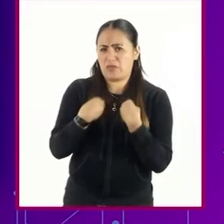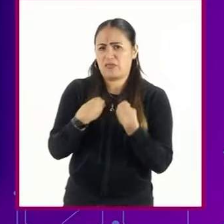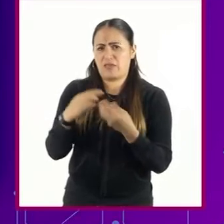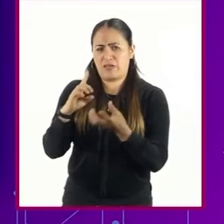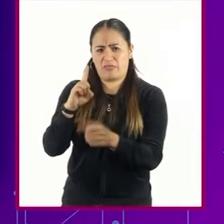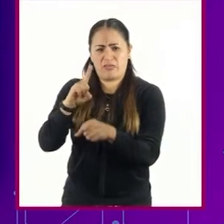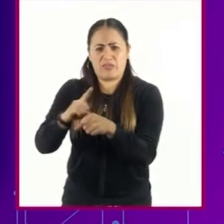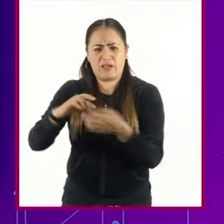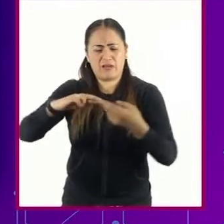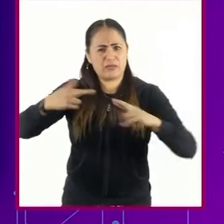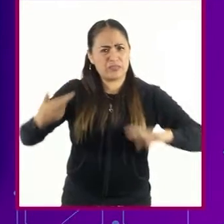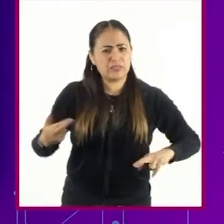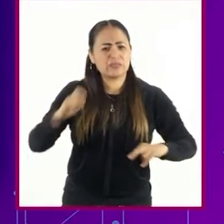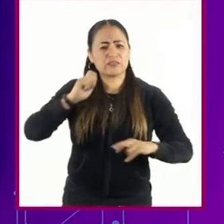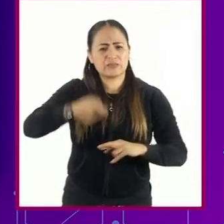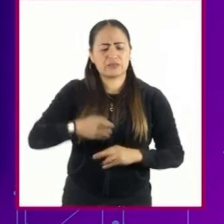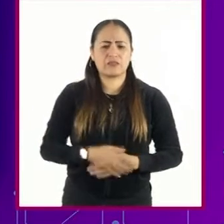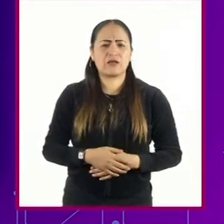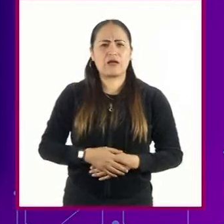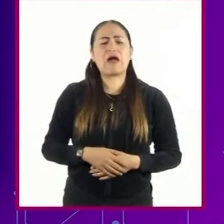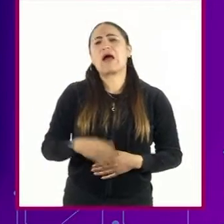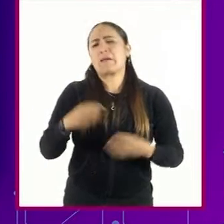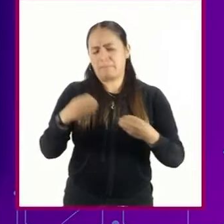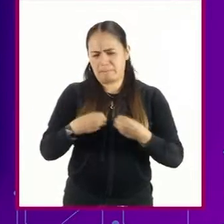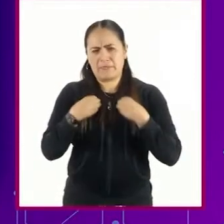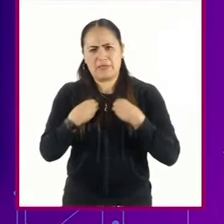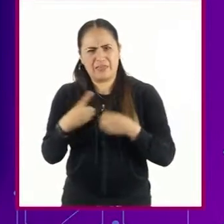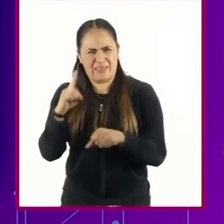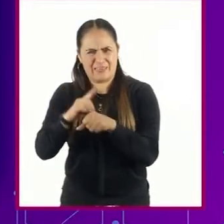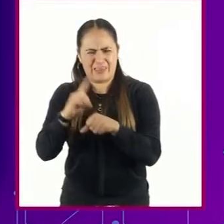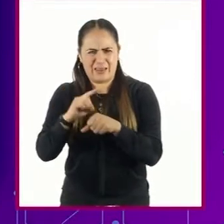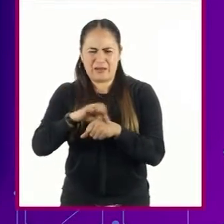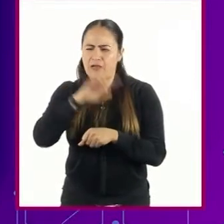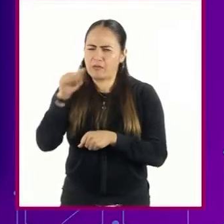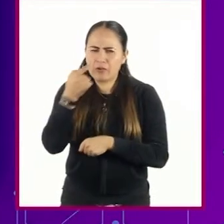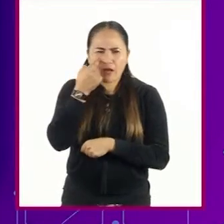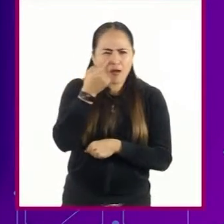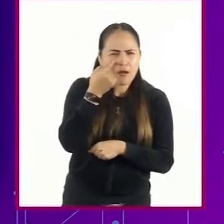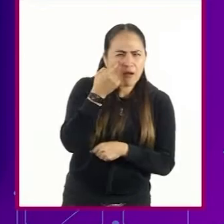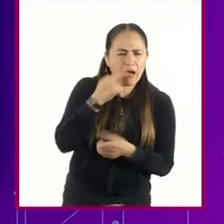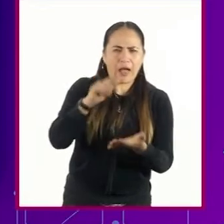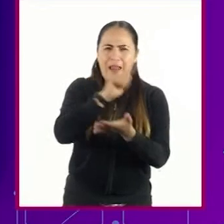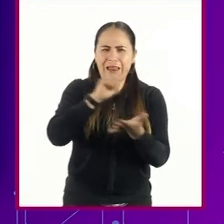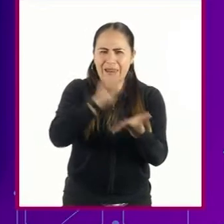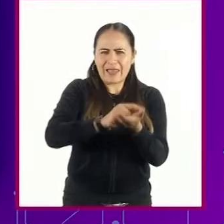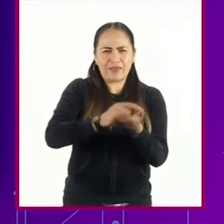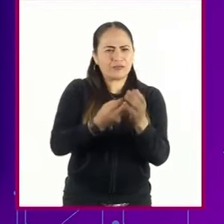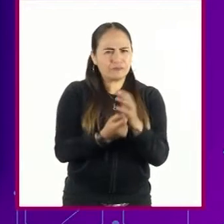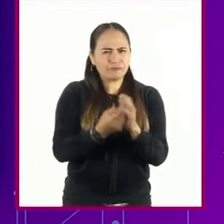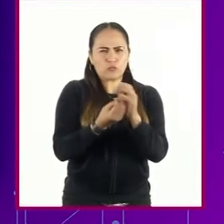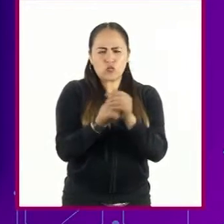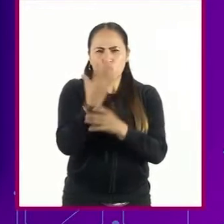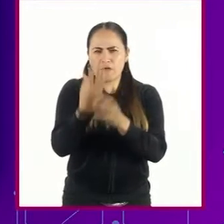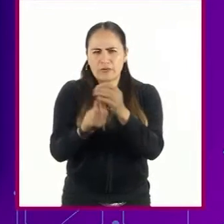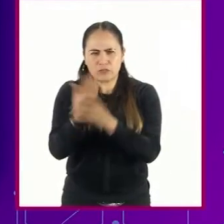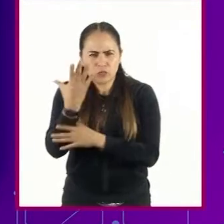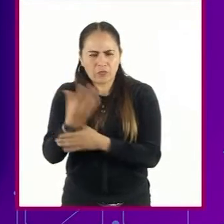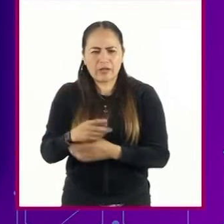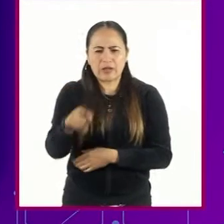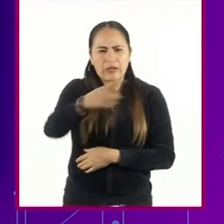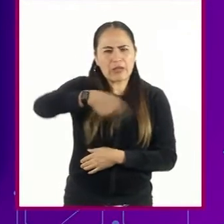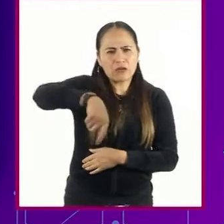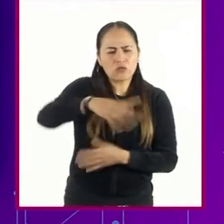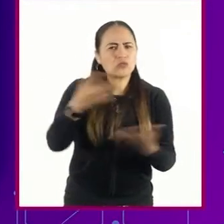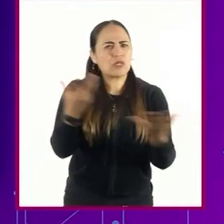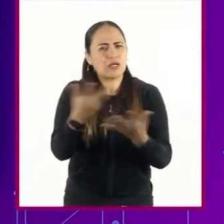Bueno, las leyes emanan de la vida diaria. El mismo comportarse de la sociedad, sus mismos proyectos, sus